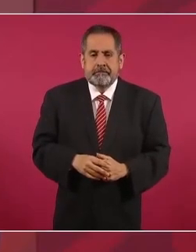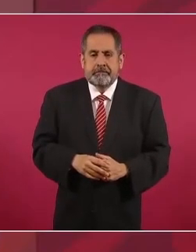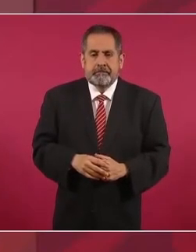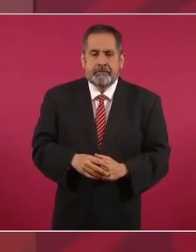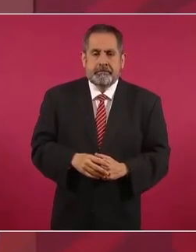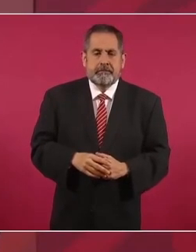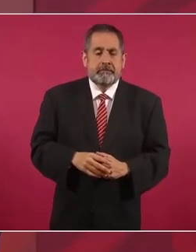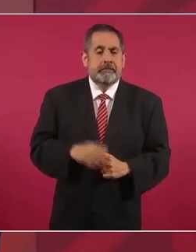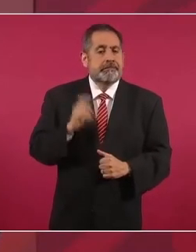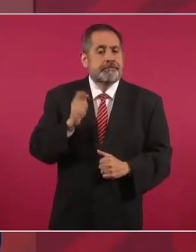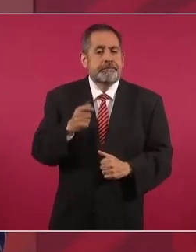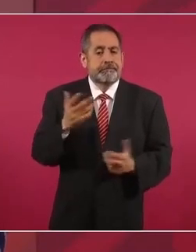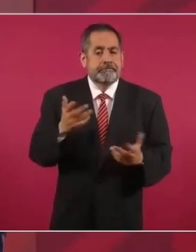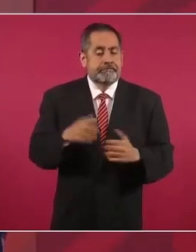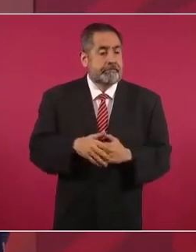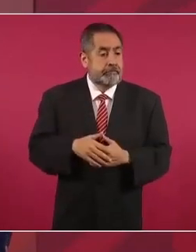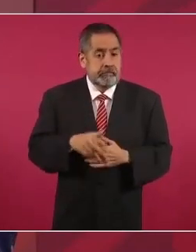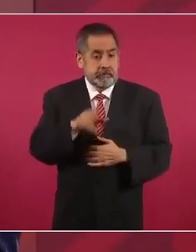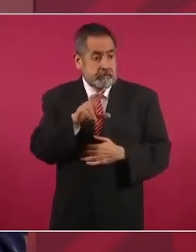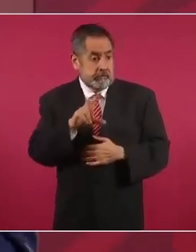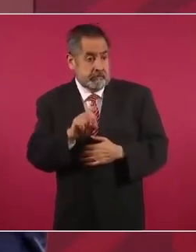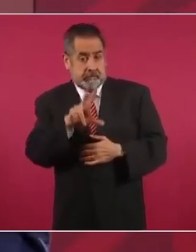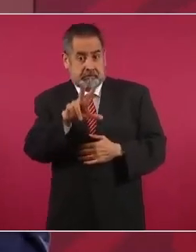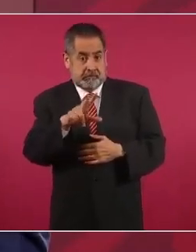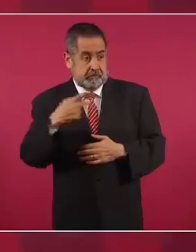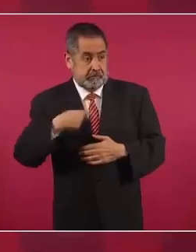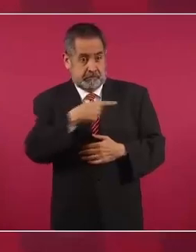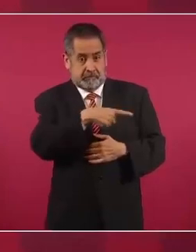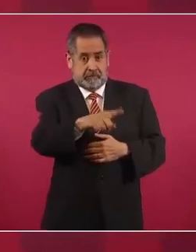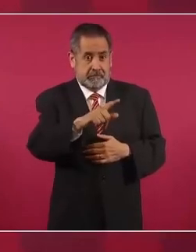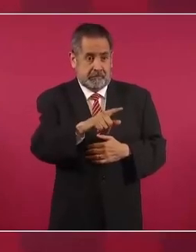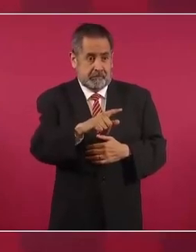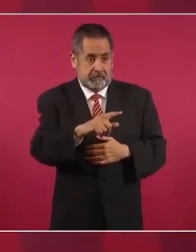que los 38